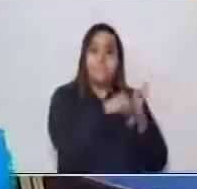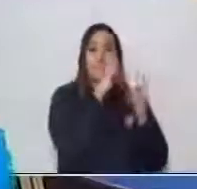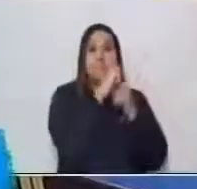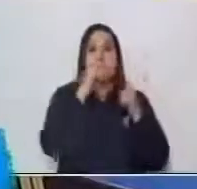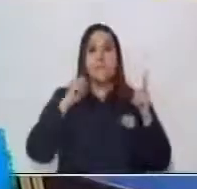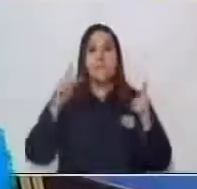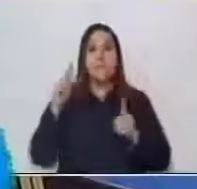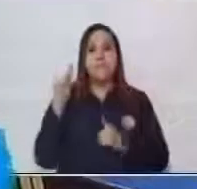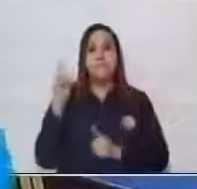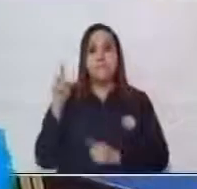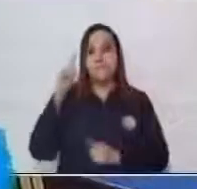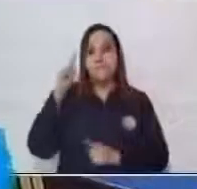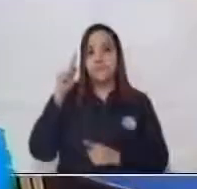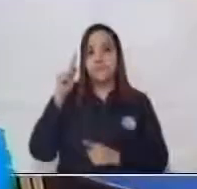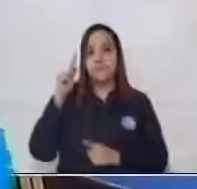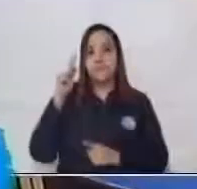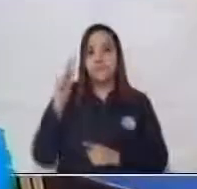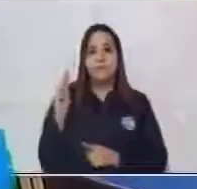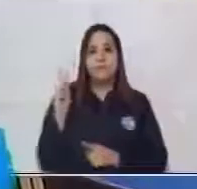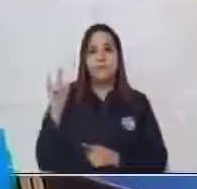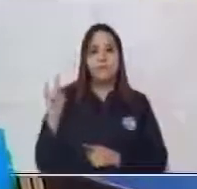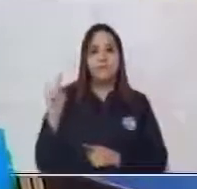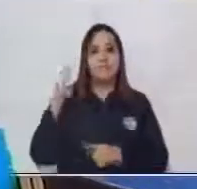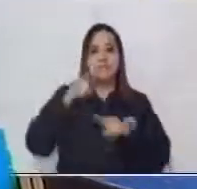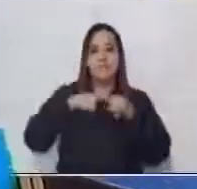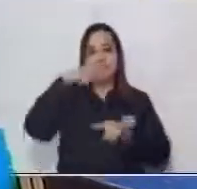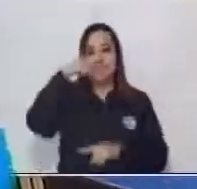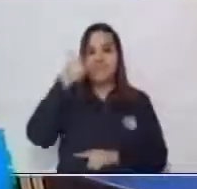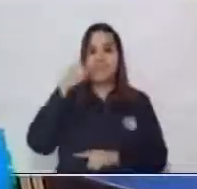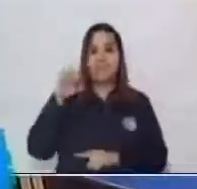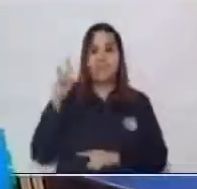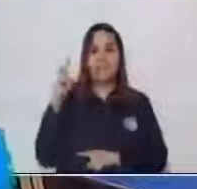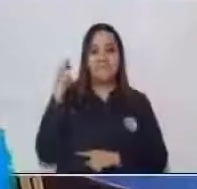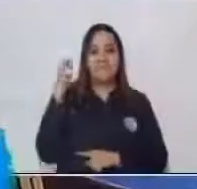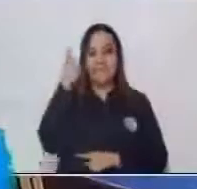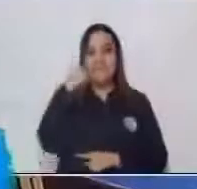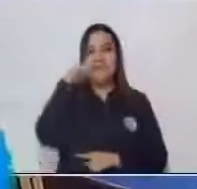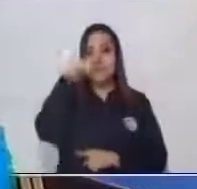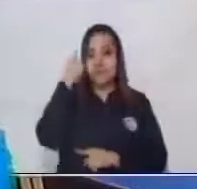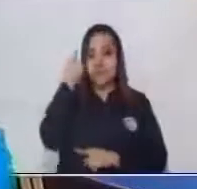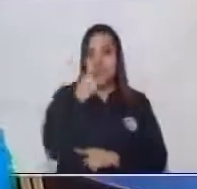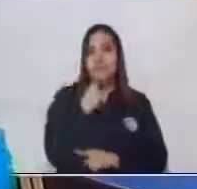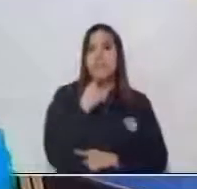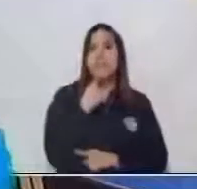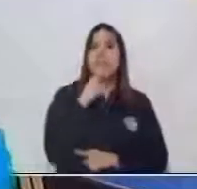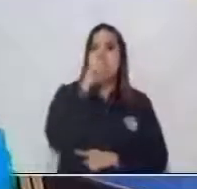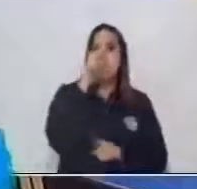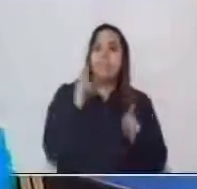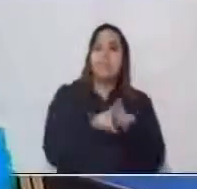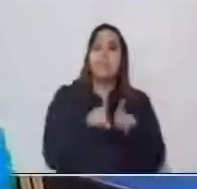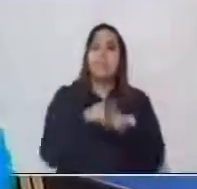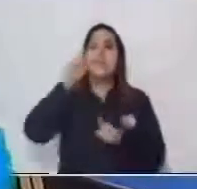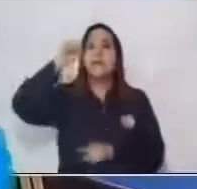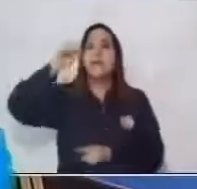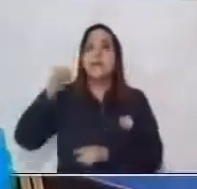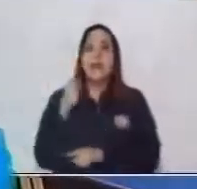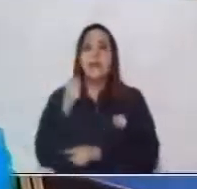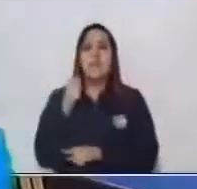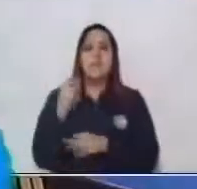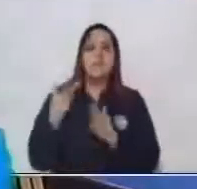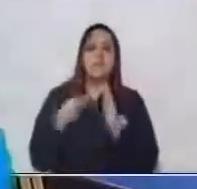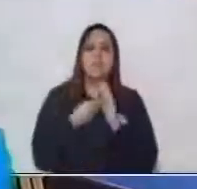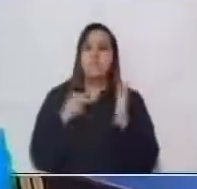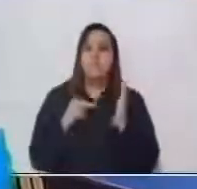última observación. Si te das cuenta acá, la coma también cumple otra función. Sobre la cabeza llevaba el